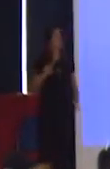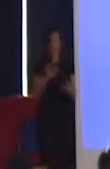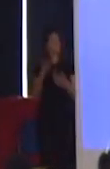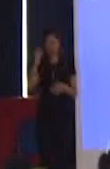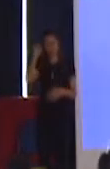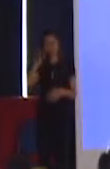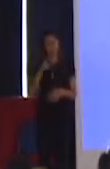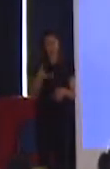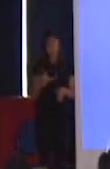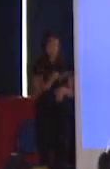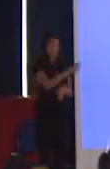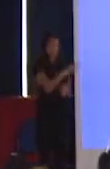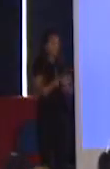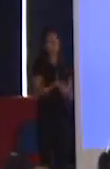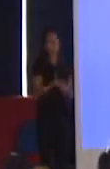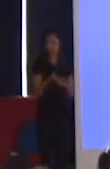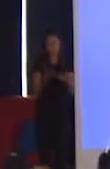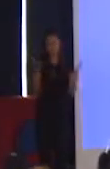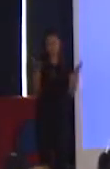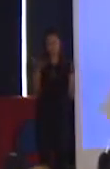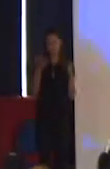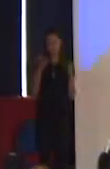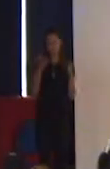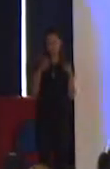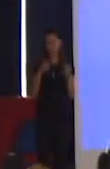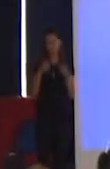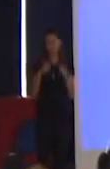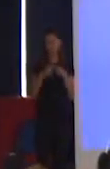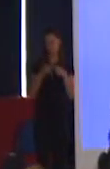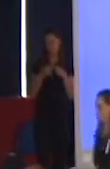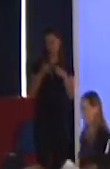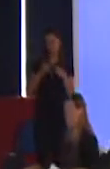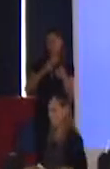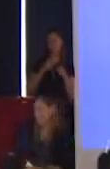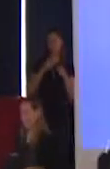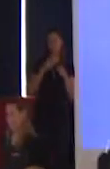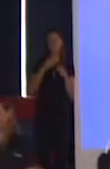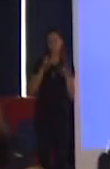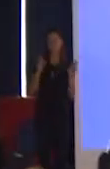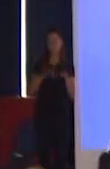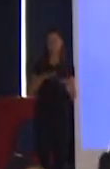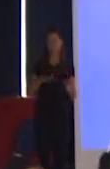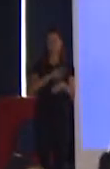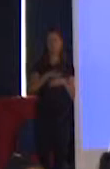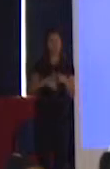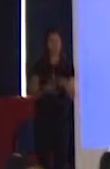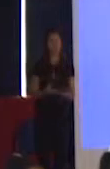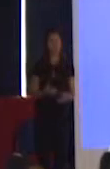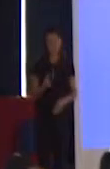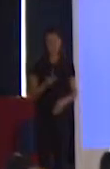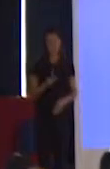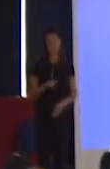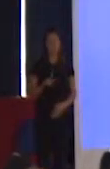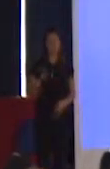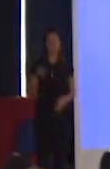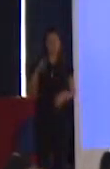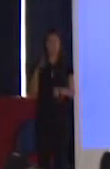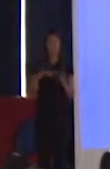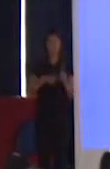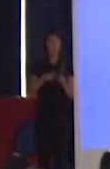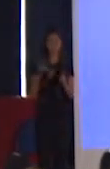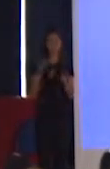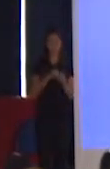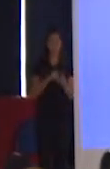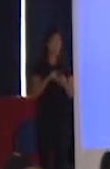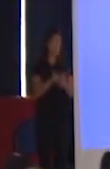va a hacer llegar en forma digital. Lo mismo, digamos, de aquí a un mes vamos a volvernos a reunir en la